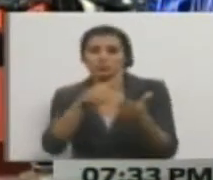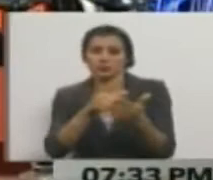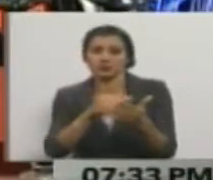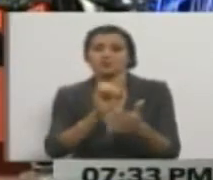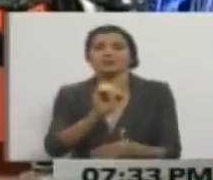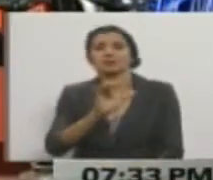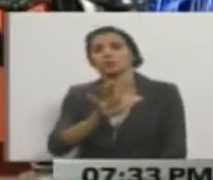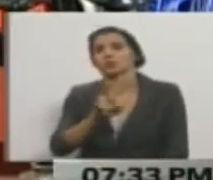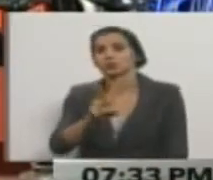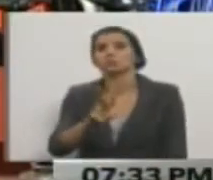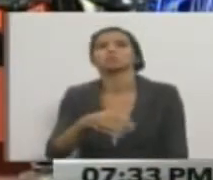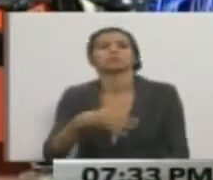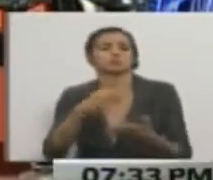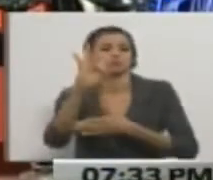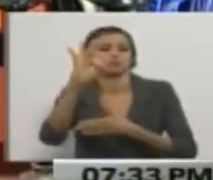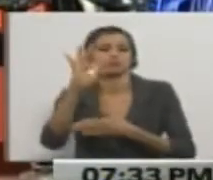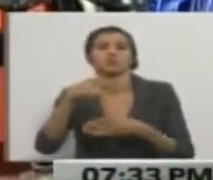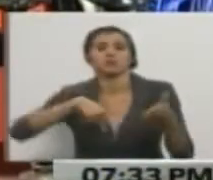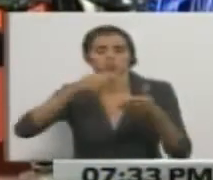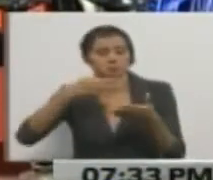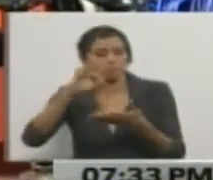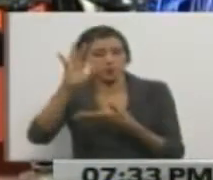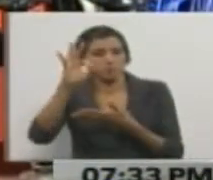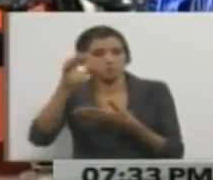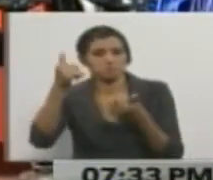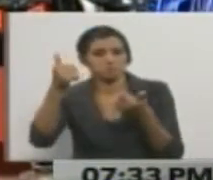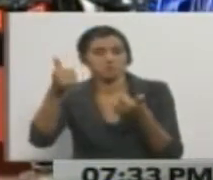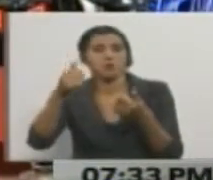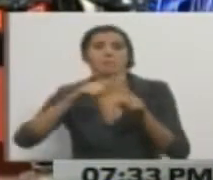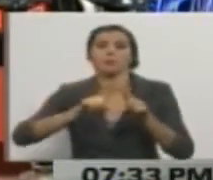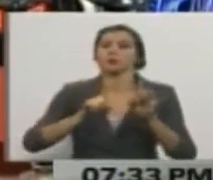1.352.052 cumplieron con los requisitos establecidos y